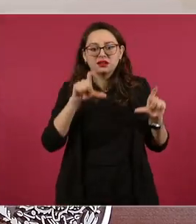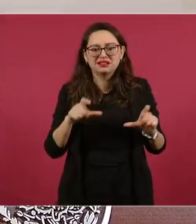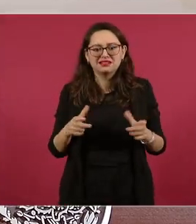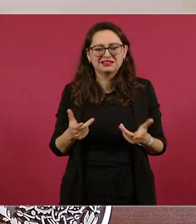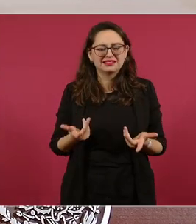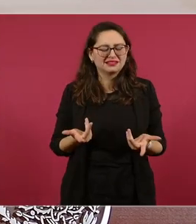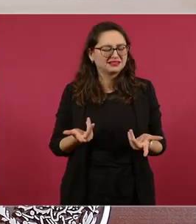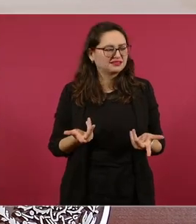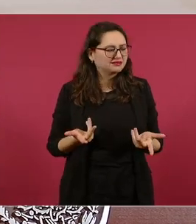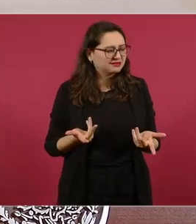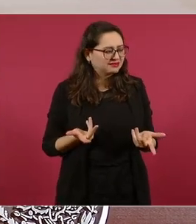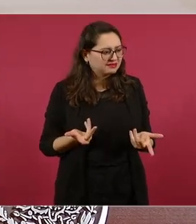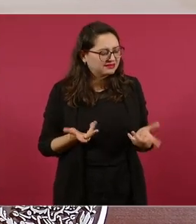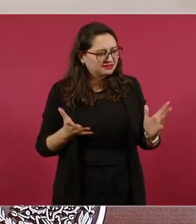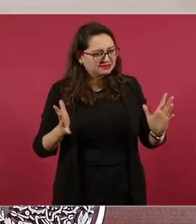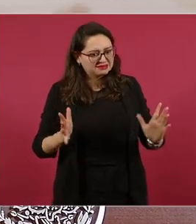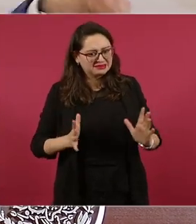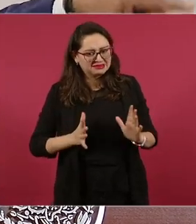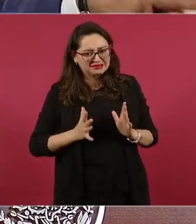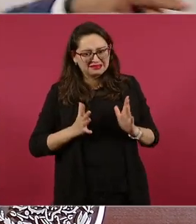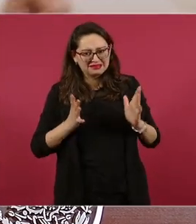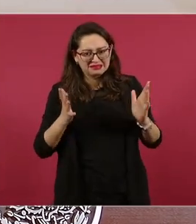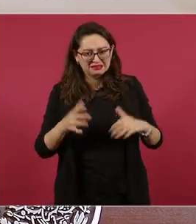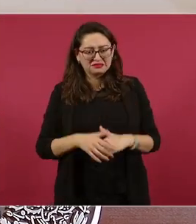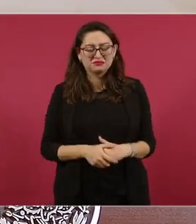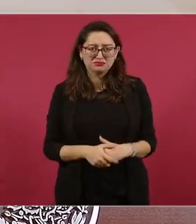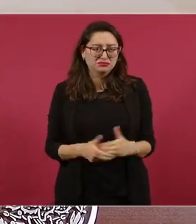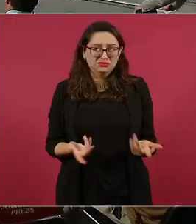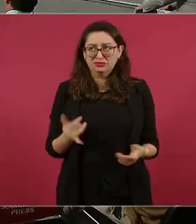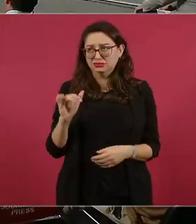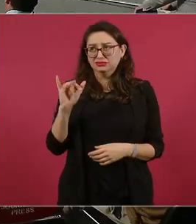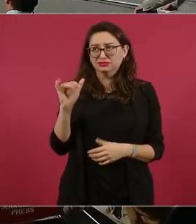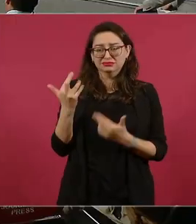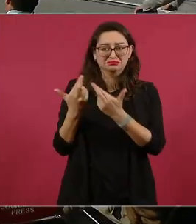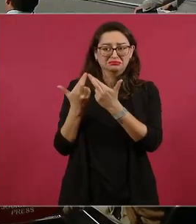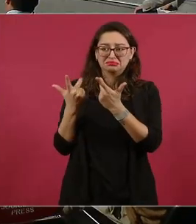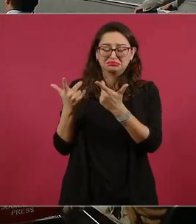pues son accidentes. Se venció también